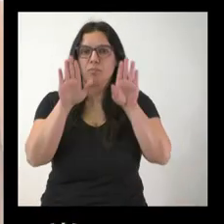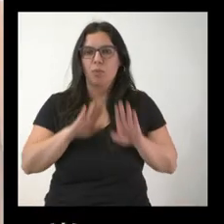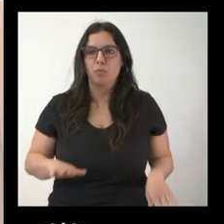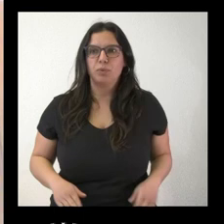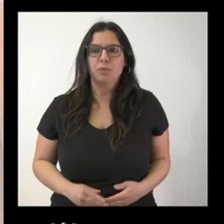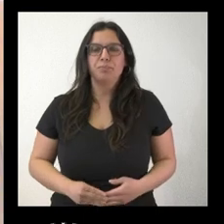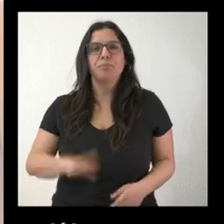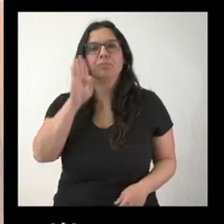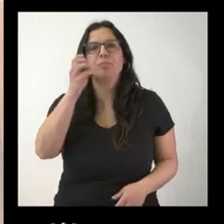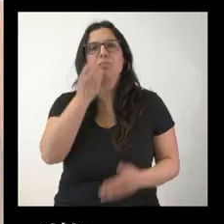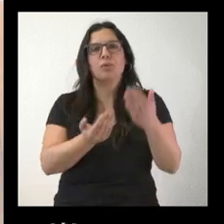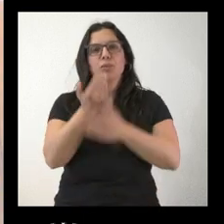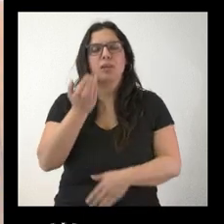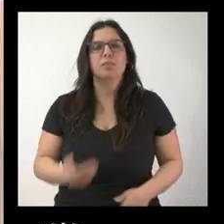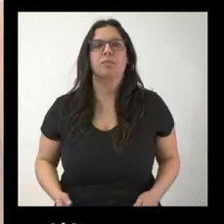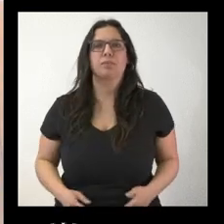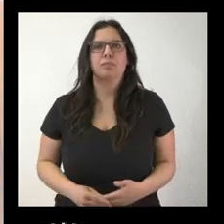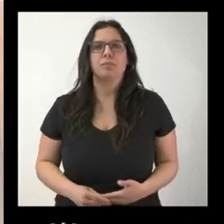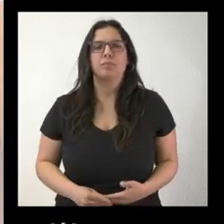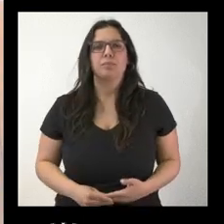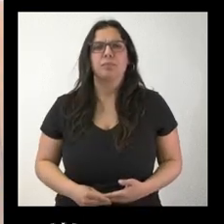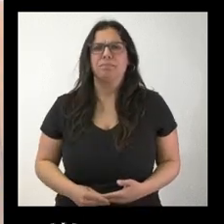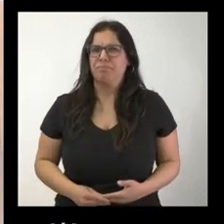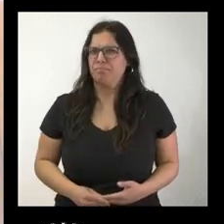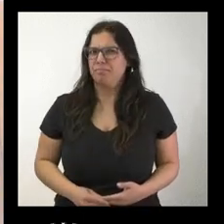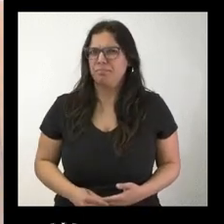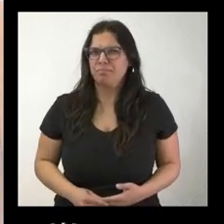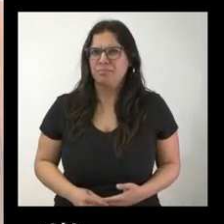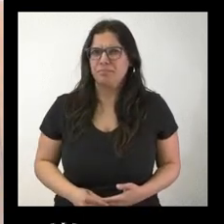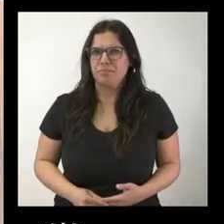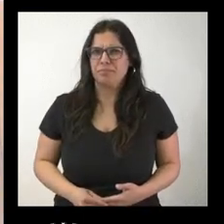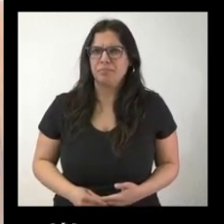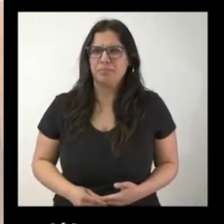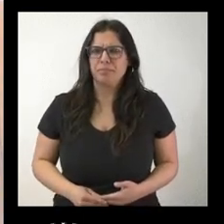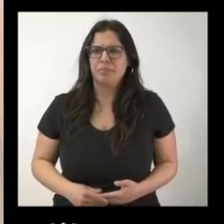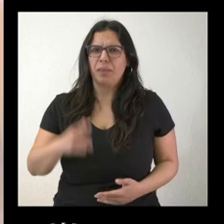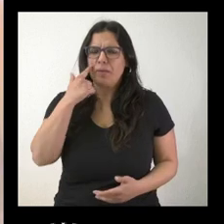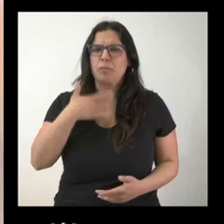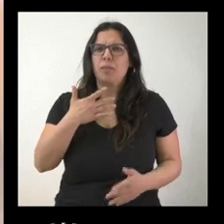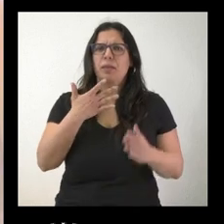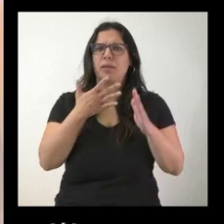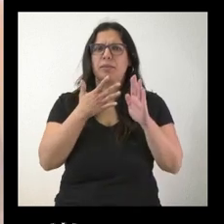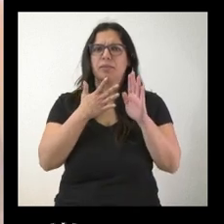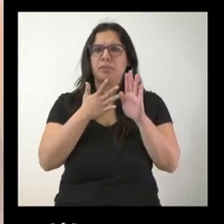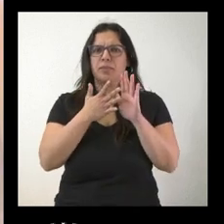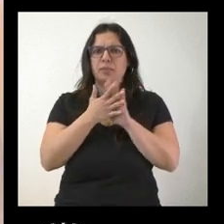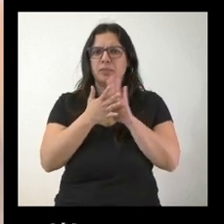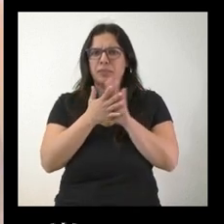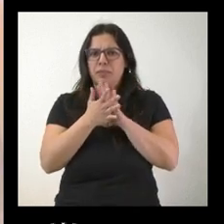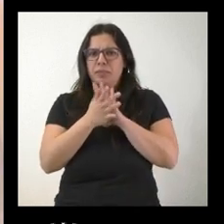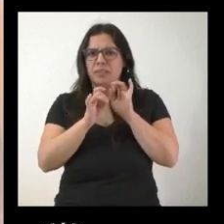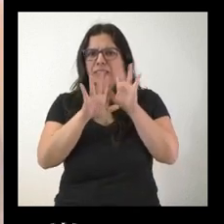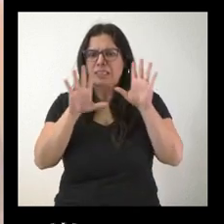Hola buenos días Yo tenía tres preguntas Bueno una es bueno a ver si se puede concretar la